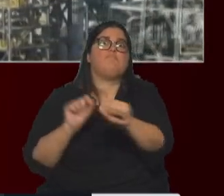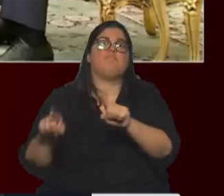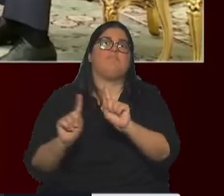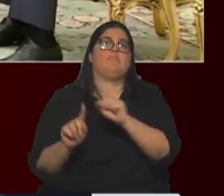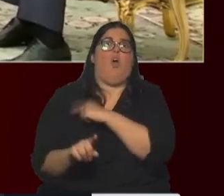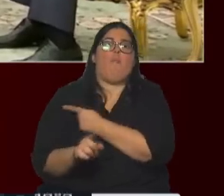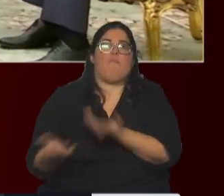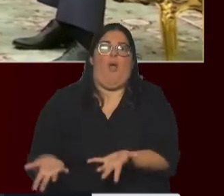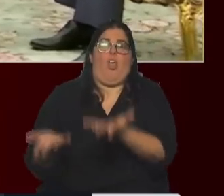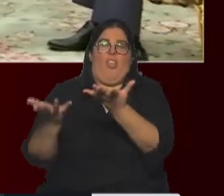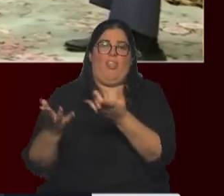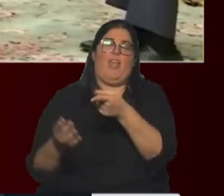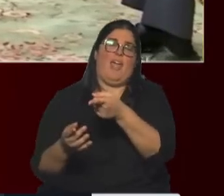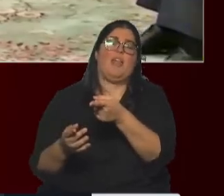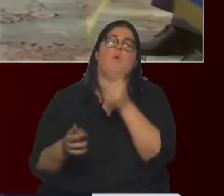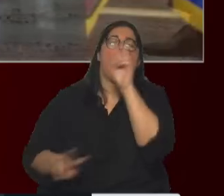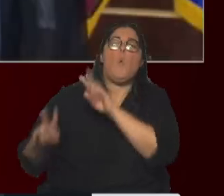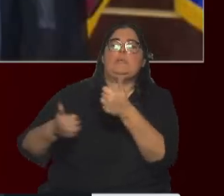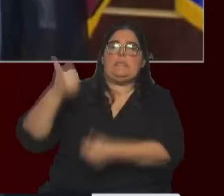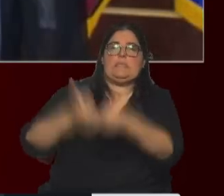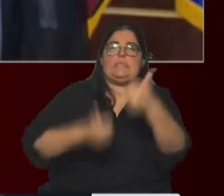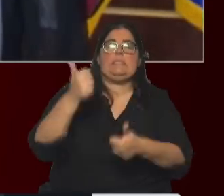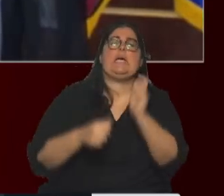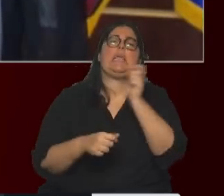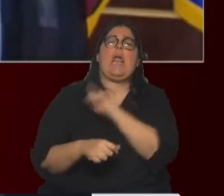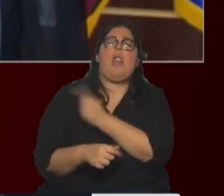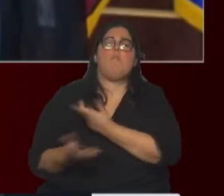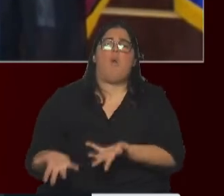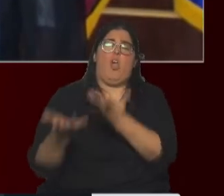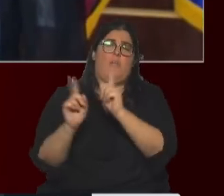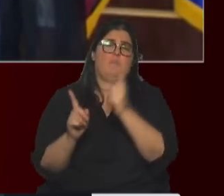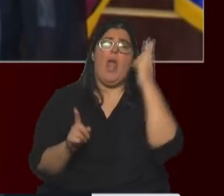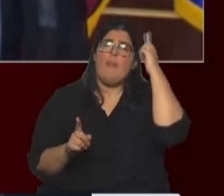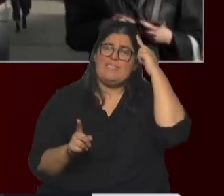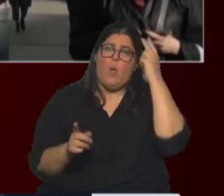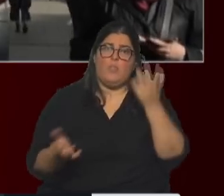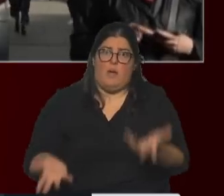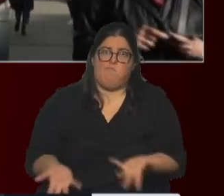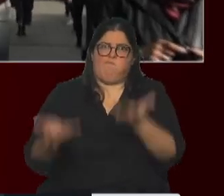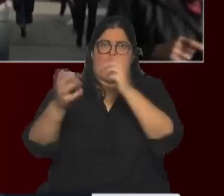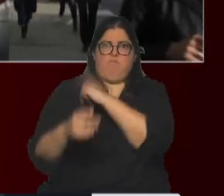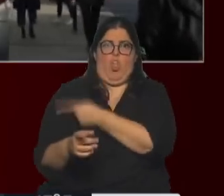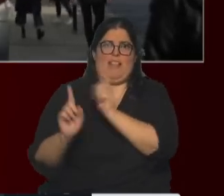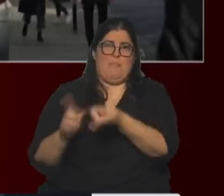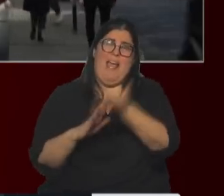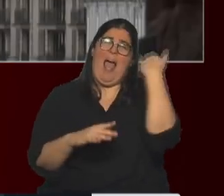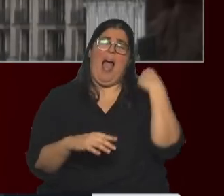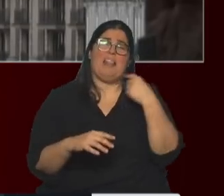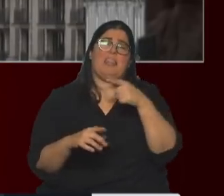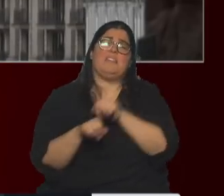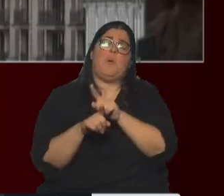disputas entre estos por quién era más poderoso. Así creció también Arabia Saudita, hay que recordarlo, que antes estaba bajo la